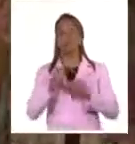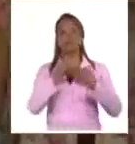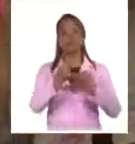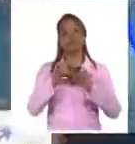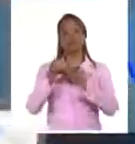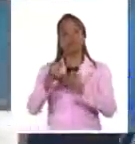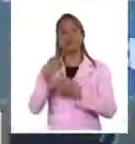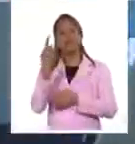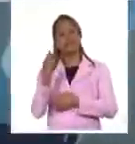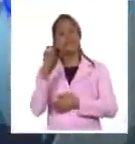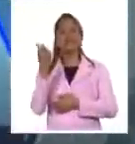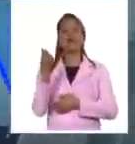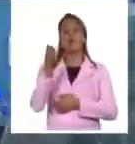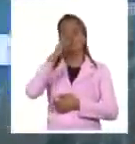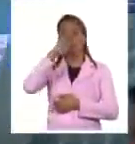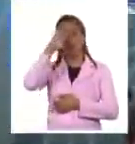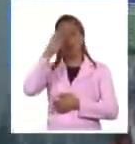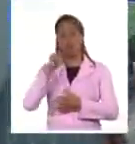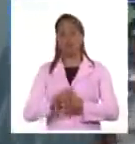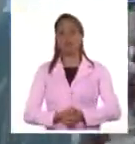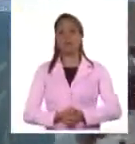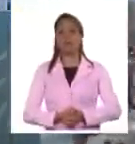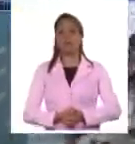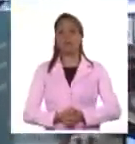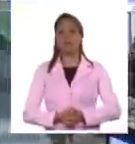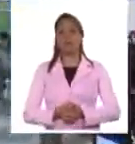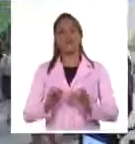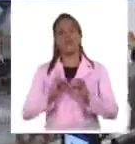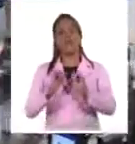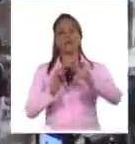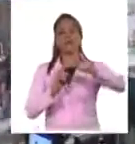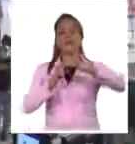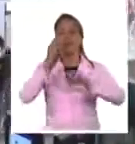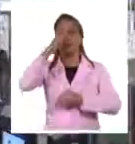la economía de la nación. Lázaro Manuel Alonso, Sistema Informativo de la Televisión Cubana.